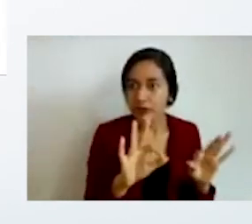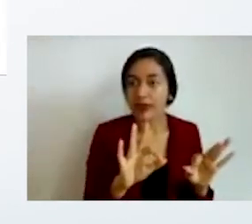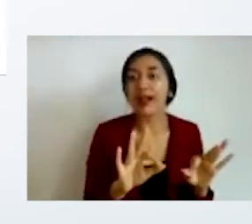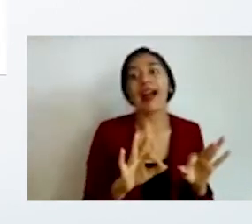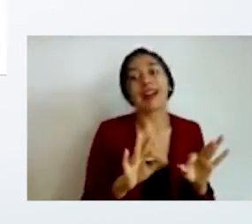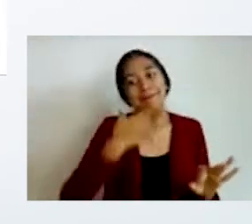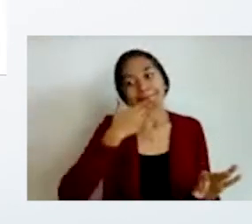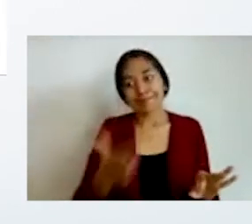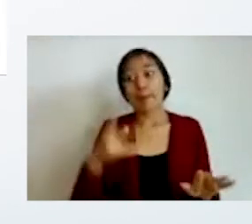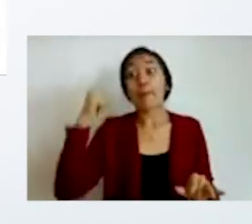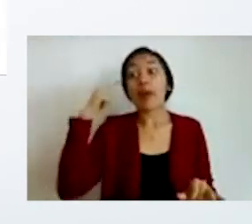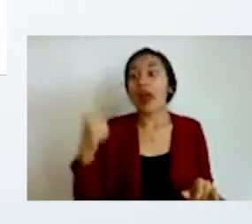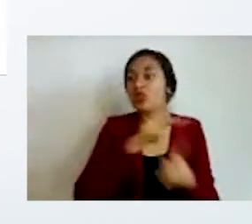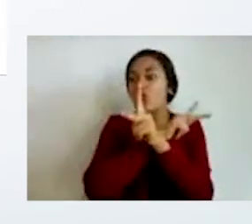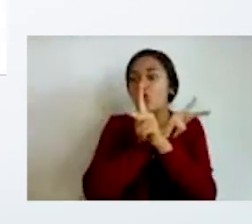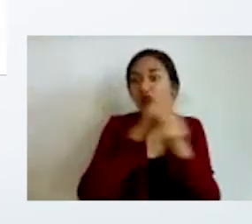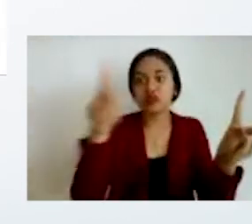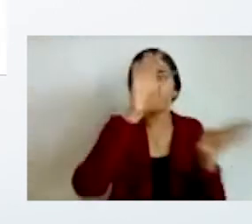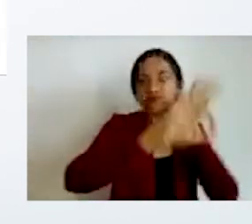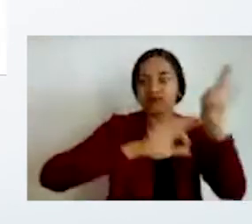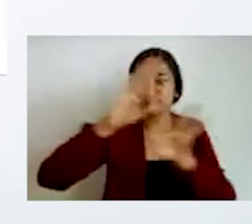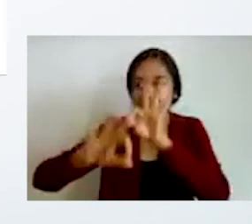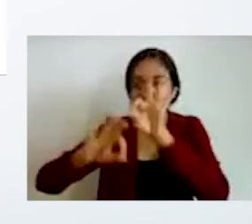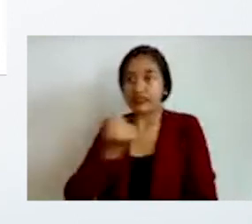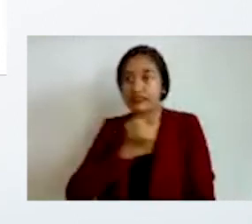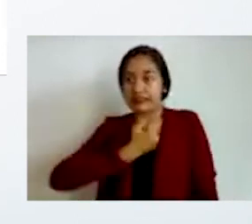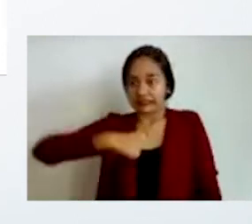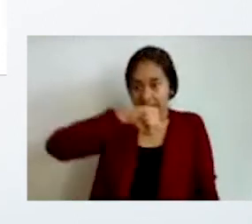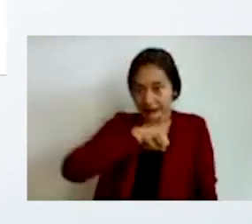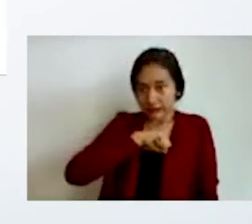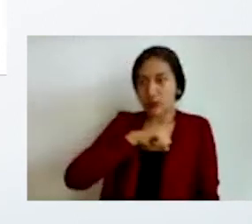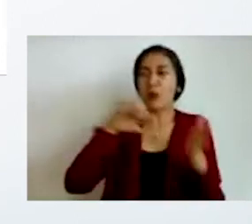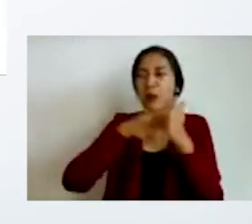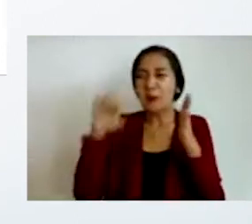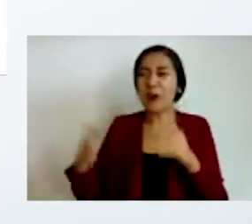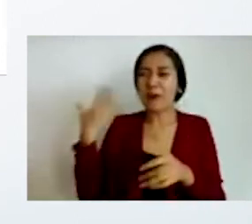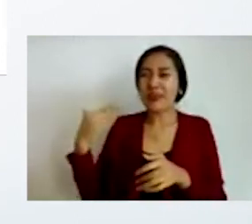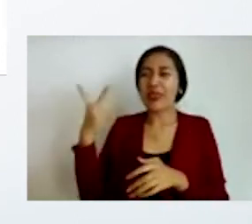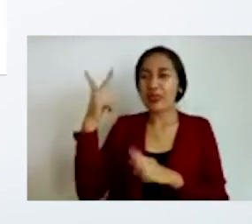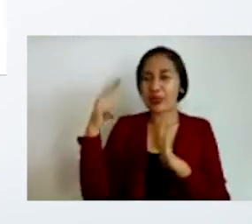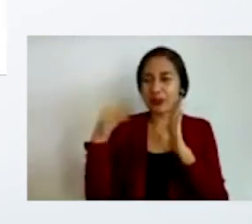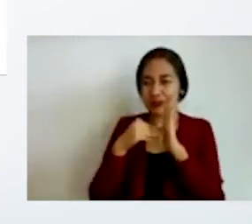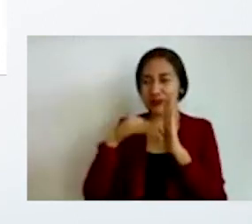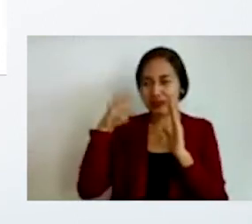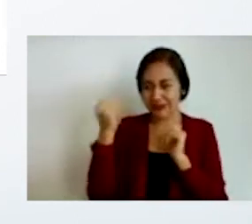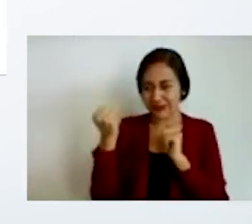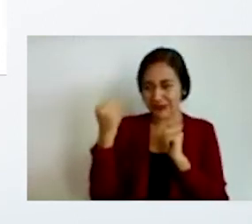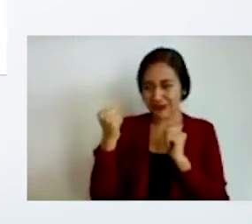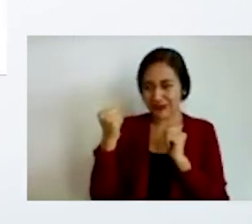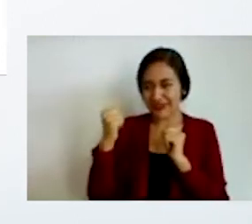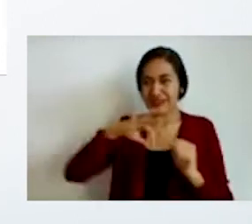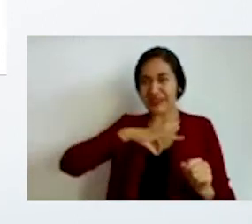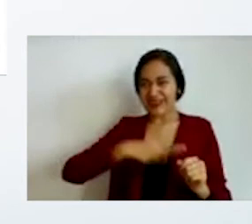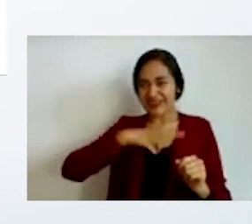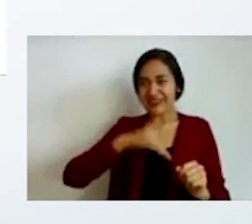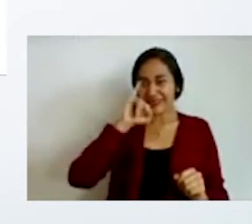en 2009, cuando tuvimos la epidemia de influenza, que también fue declarada pandemia, en muy